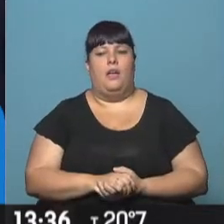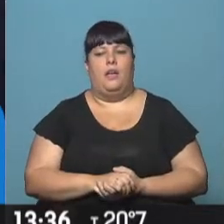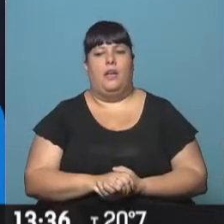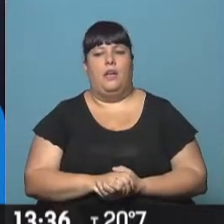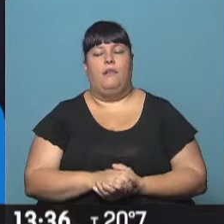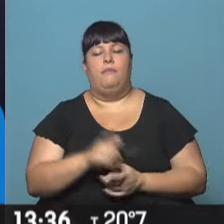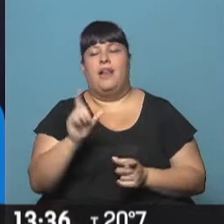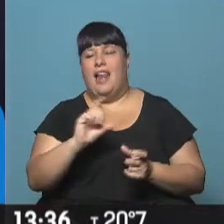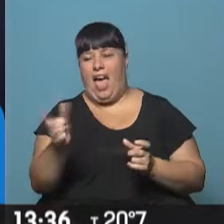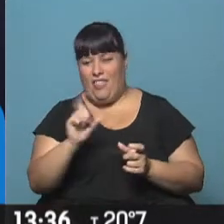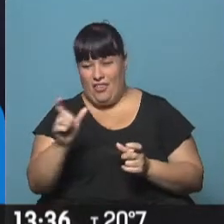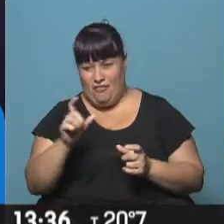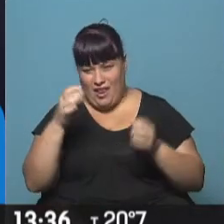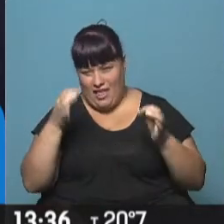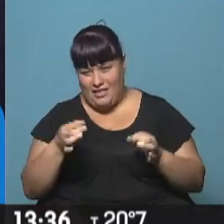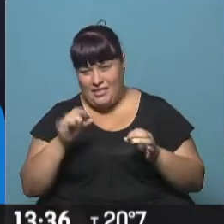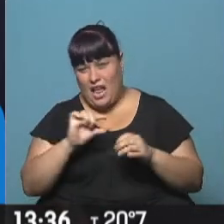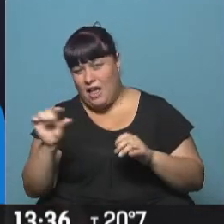La compensación en parte